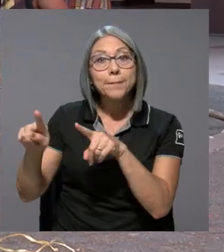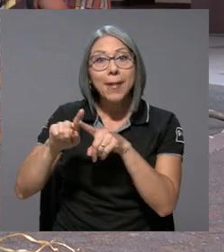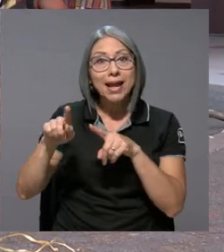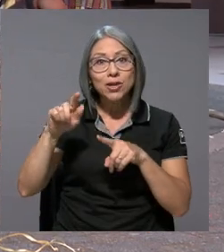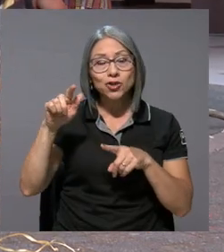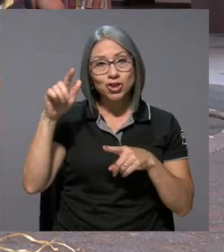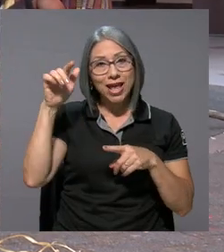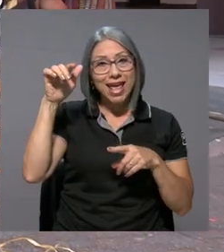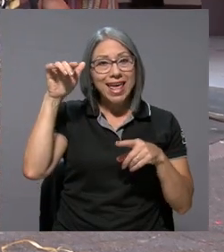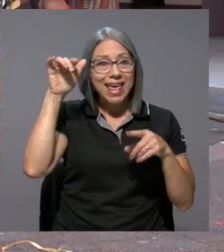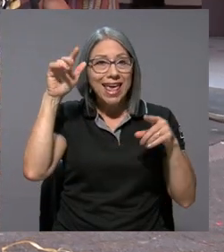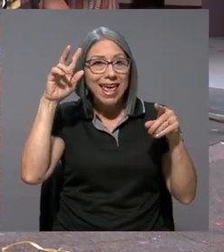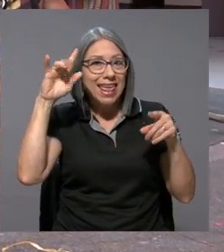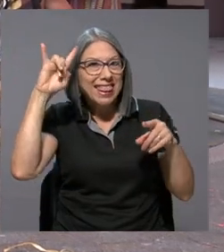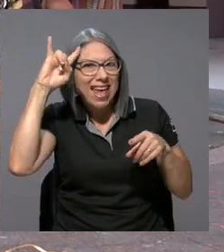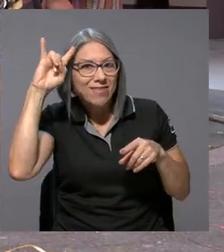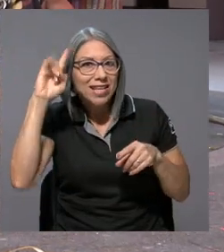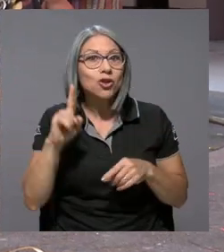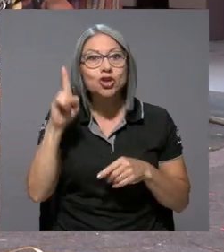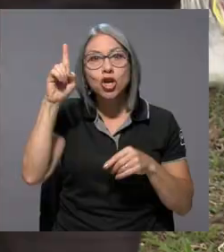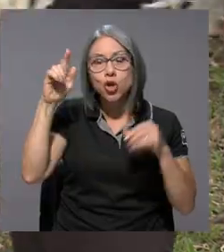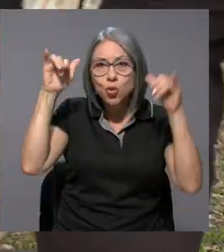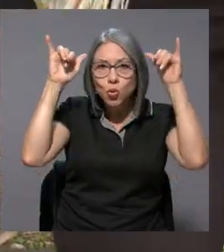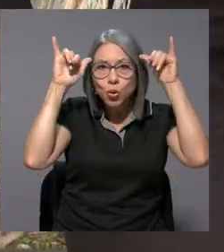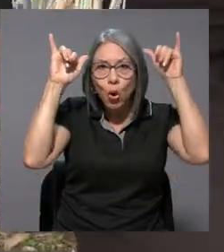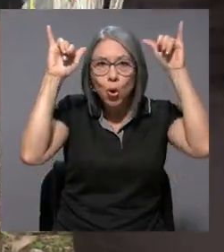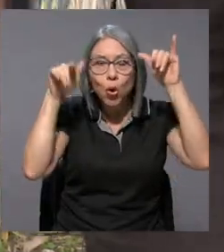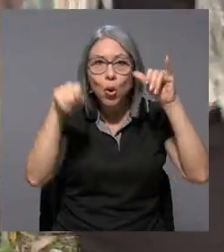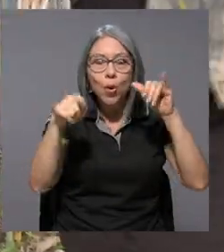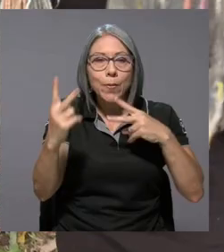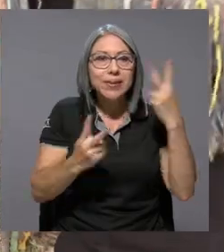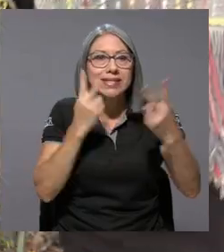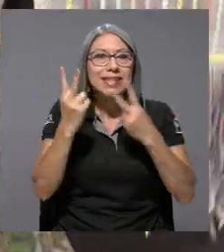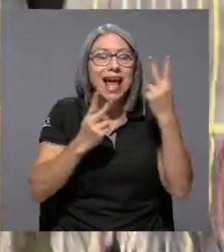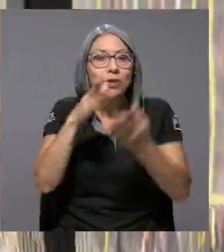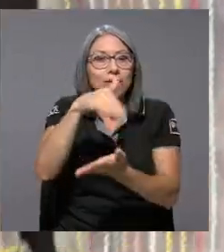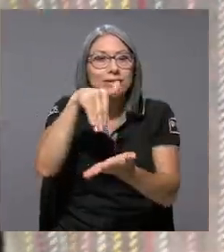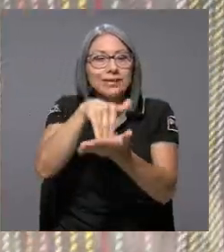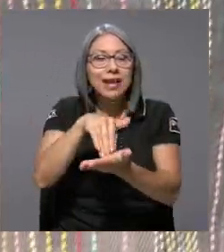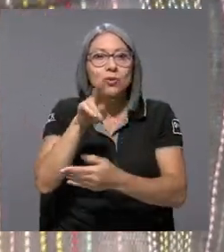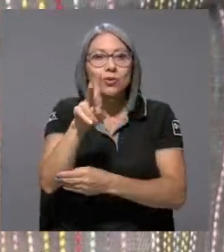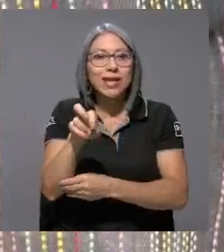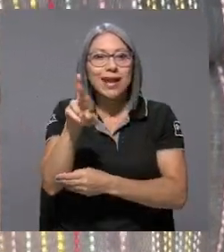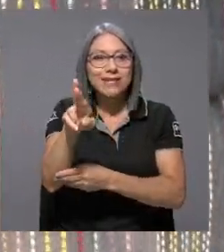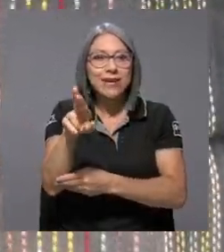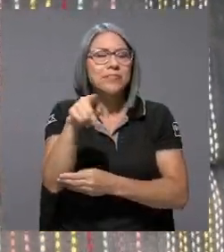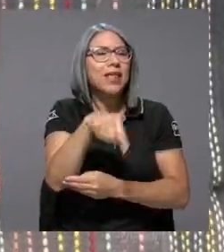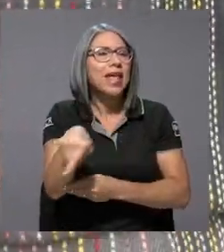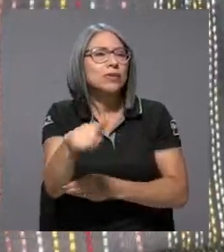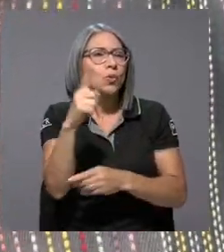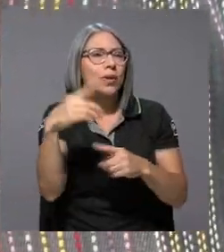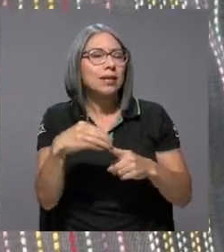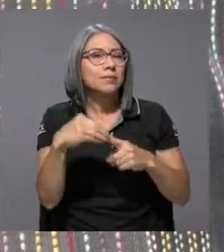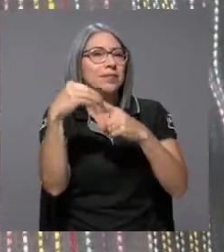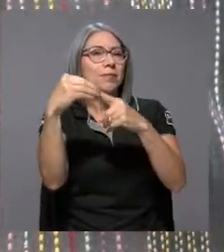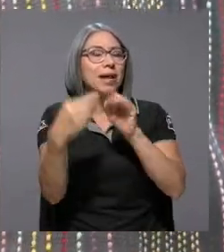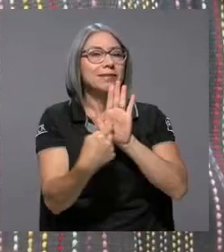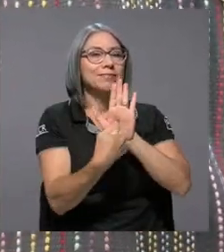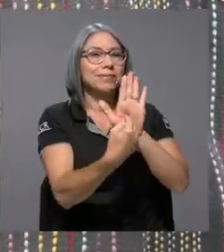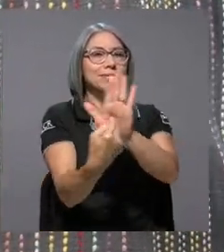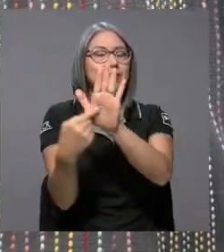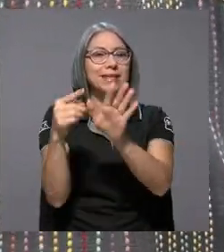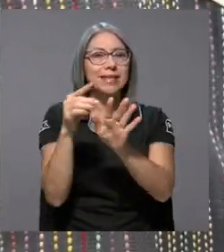varios diablitos y un toro visitaron la sede central de la Universidad de Costa Rica. Se trató de una de las principales